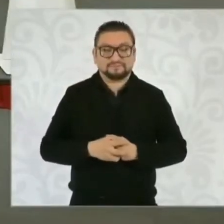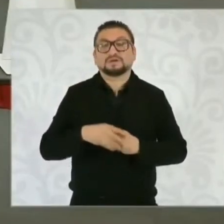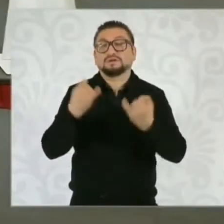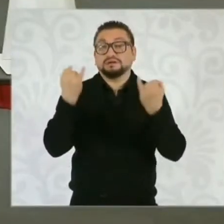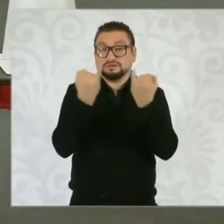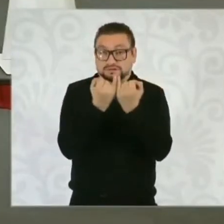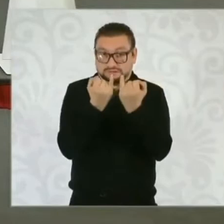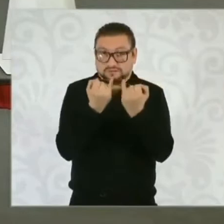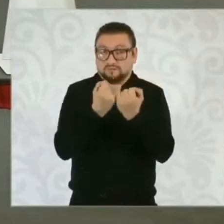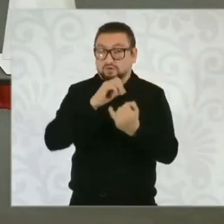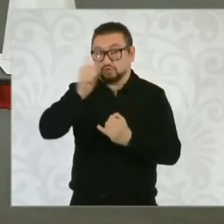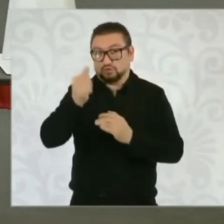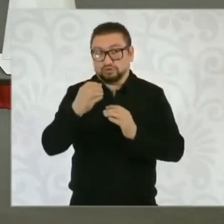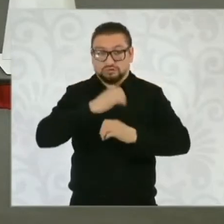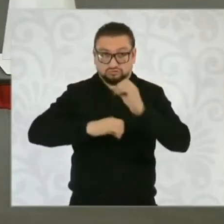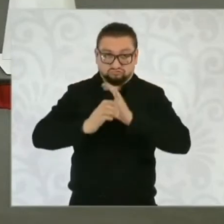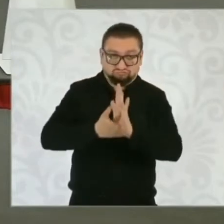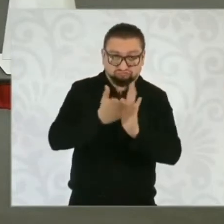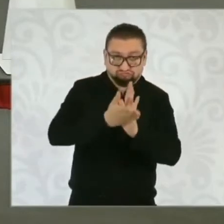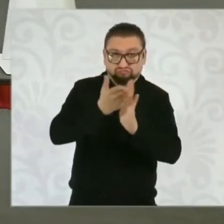Se iniciaron otras obras y